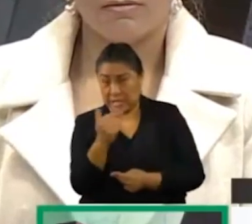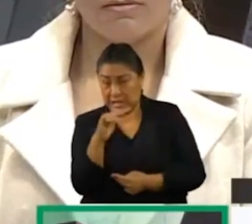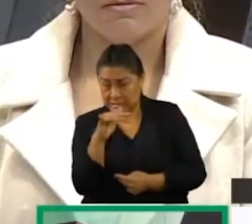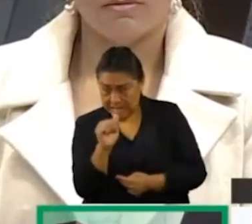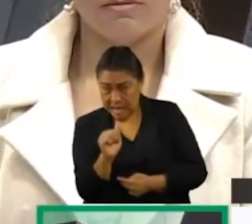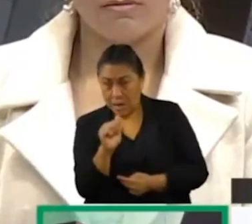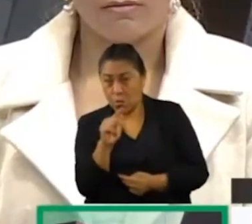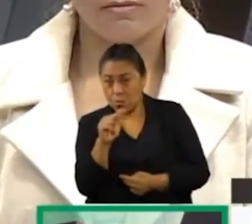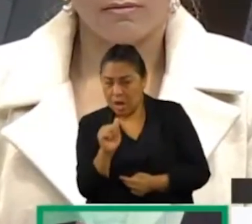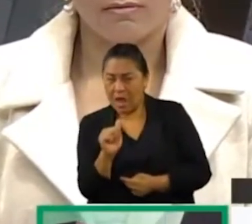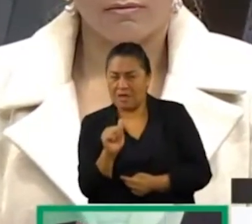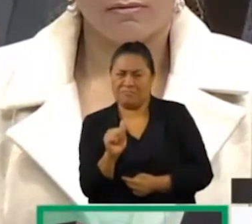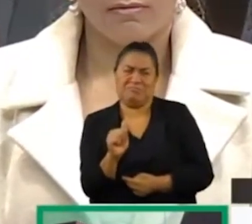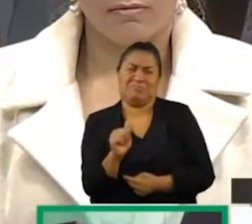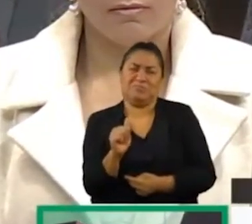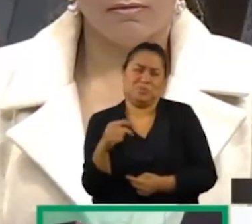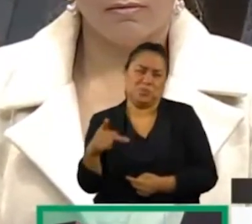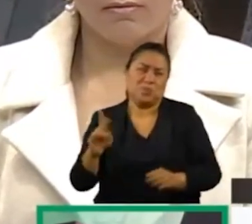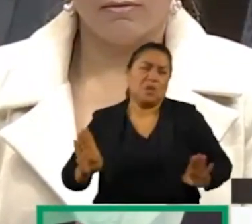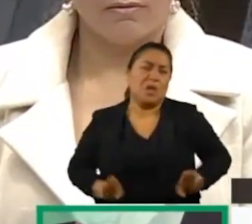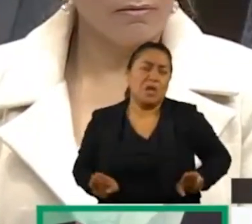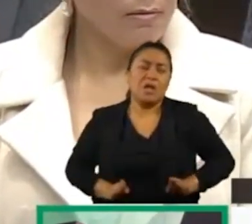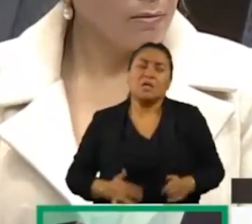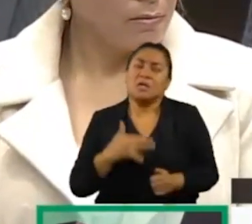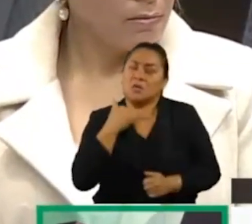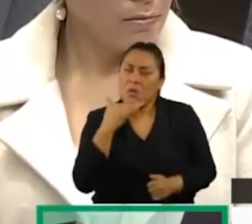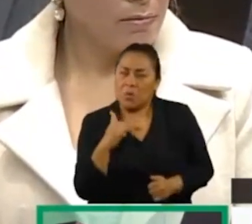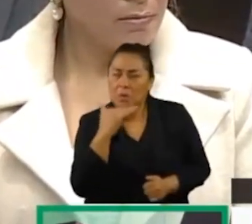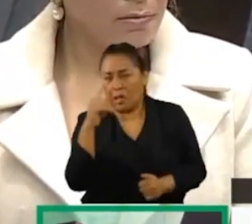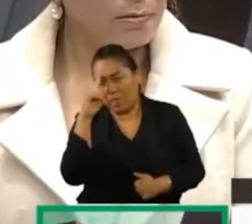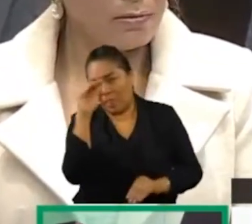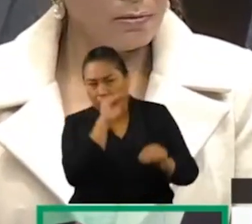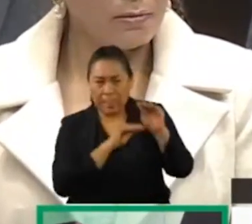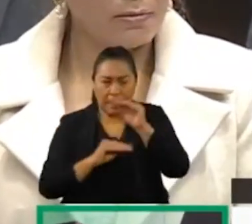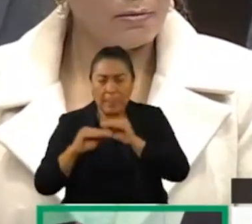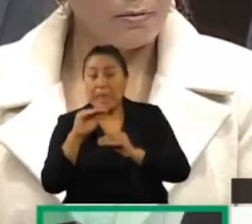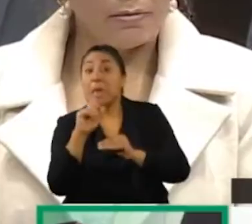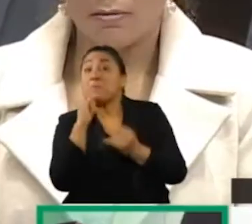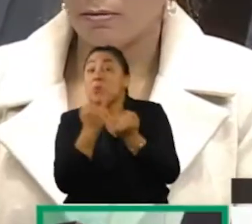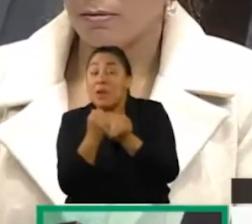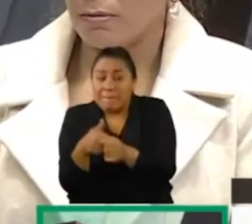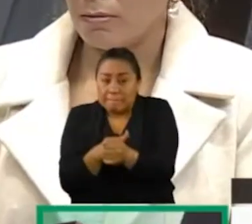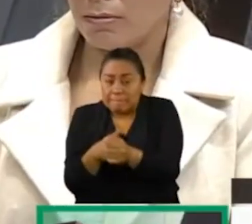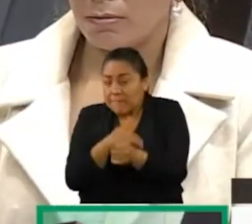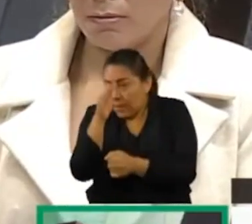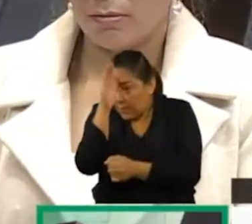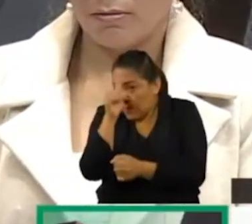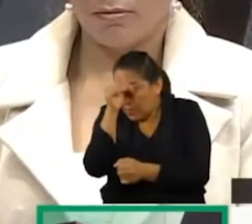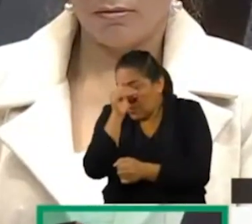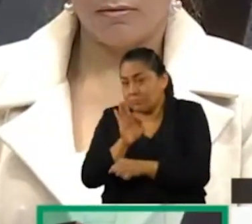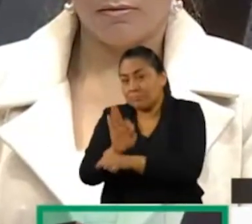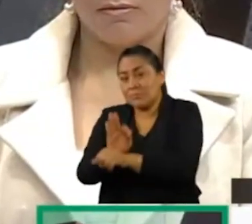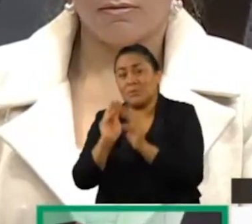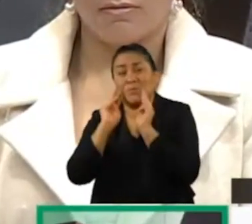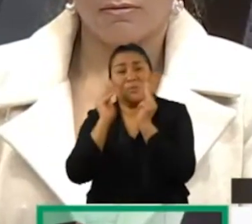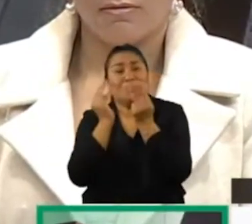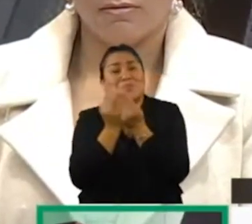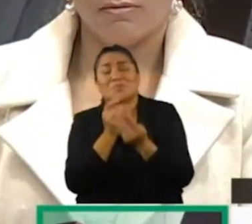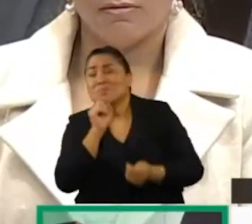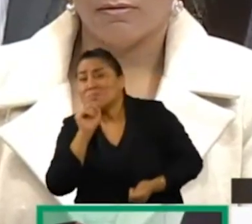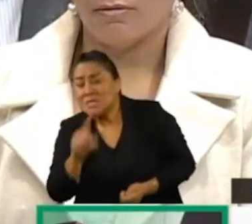en la corrupción, los montajes y los acuerdos en lo oscurito con el crimen